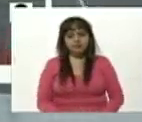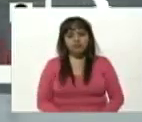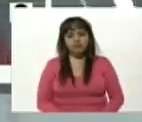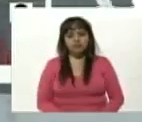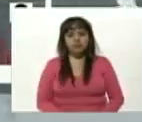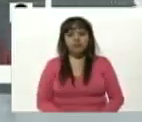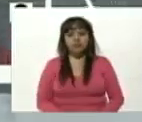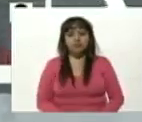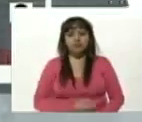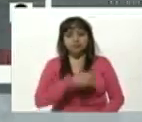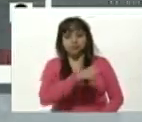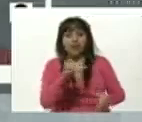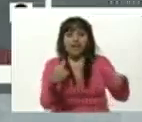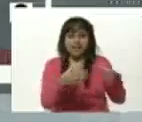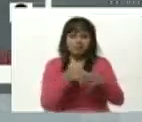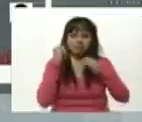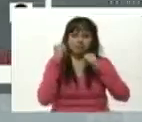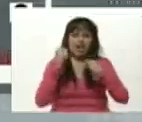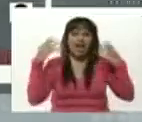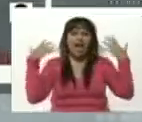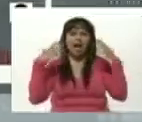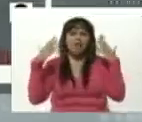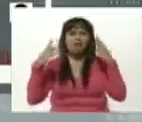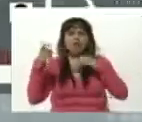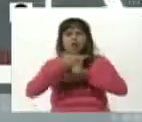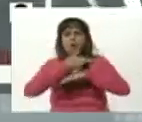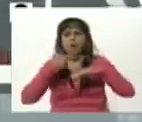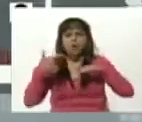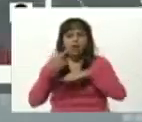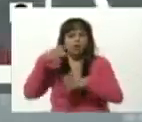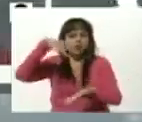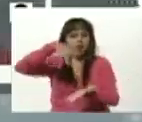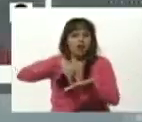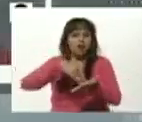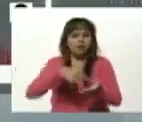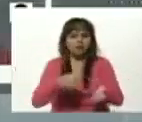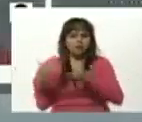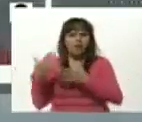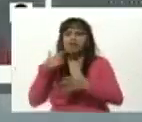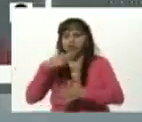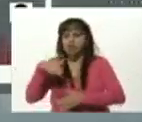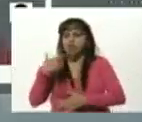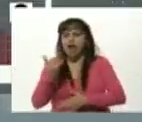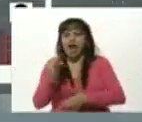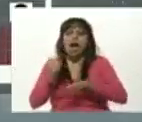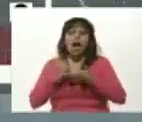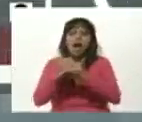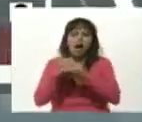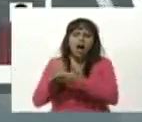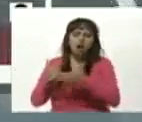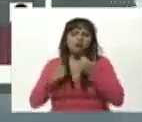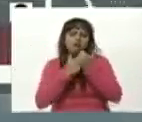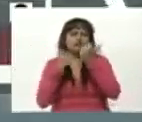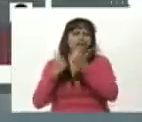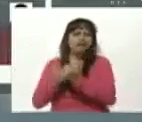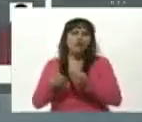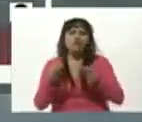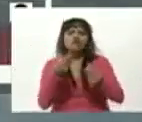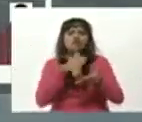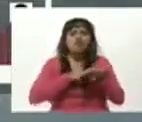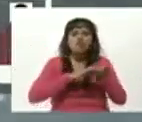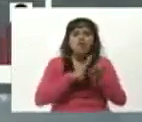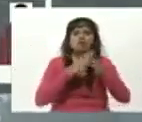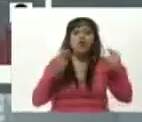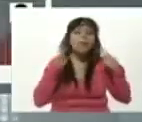Adelante, presidente. Un equipo ganador, un aplauso al gobernador Rafael Lacaba. Adelante, Lacaba. Cuenta con todo el apoyo para reponer todos los enseres que